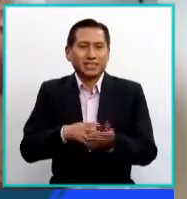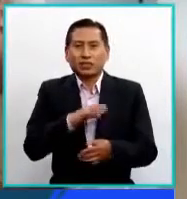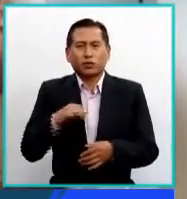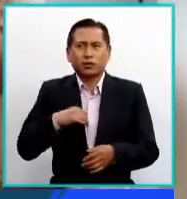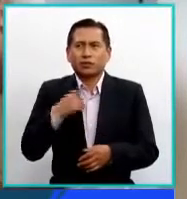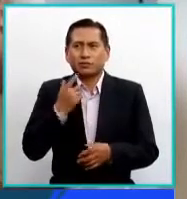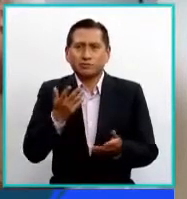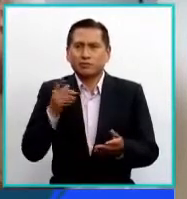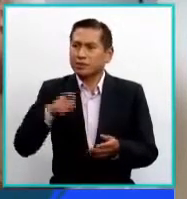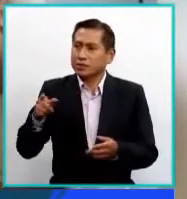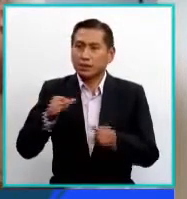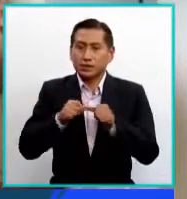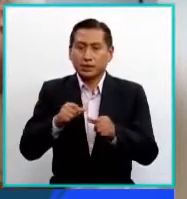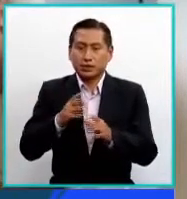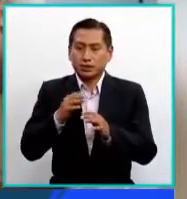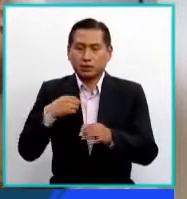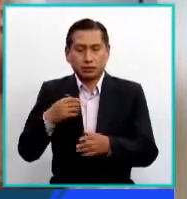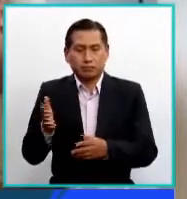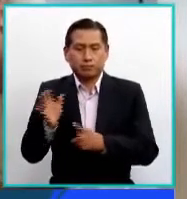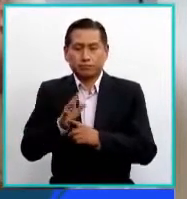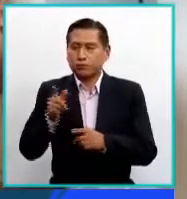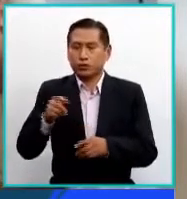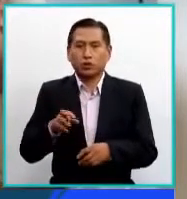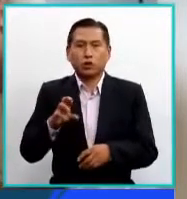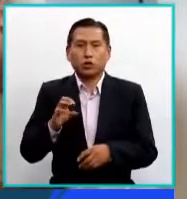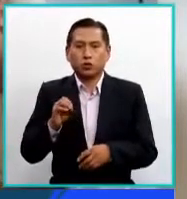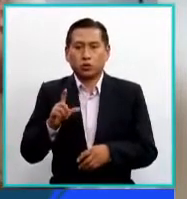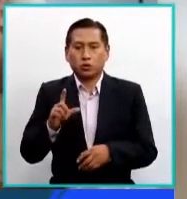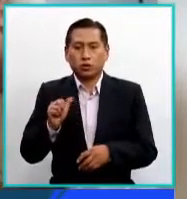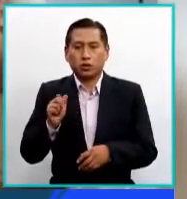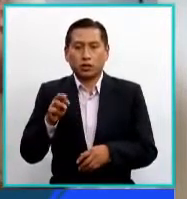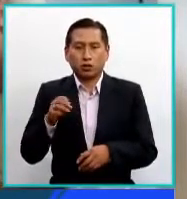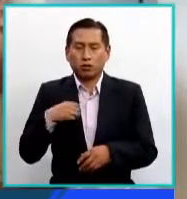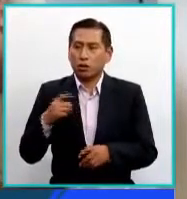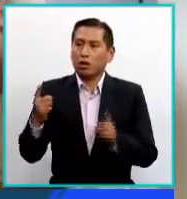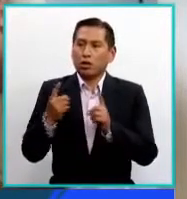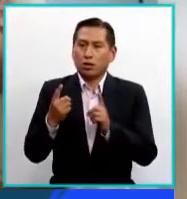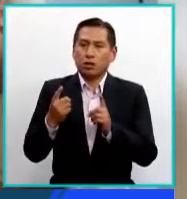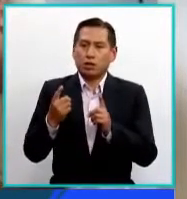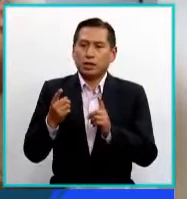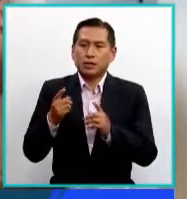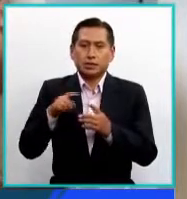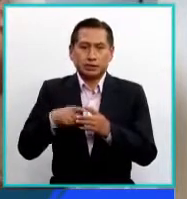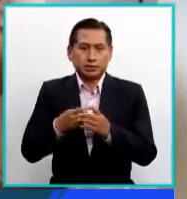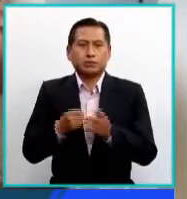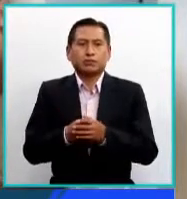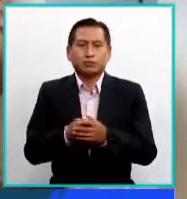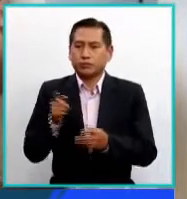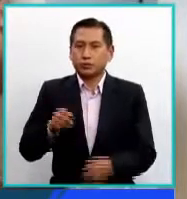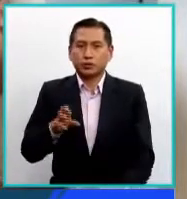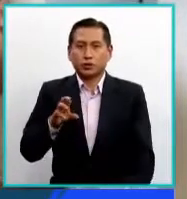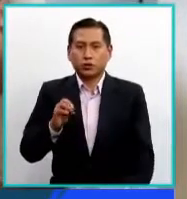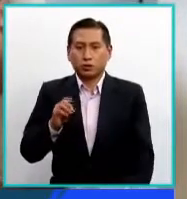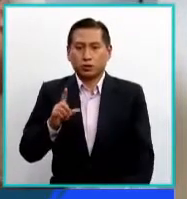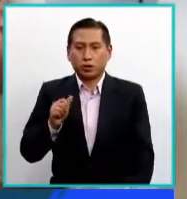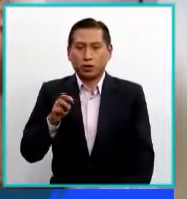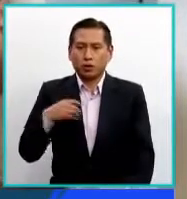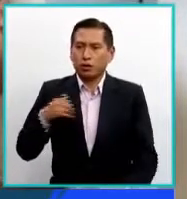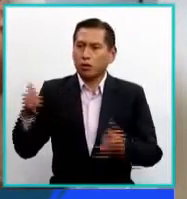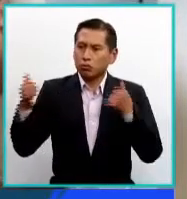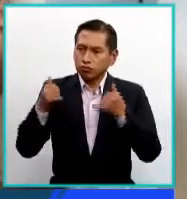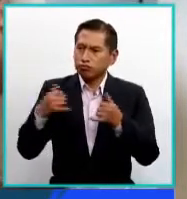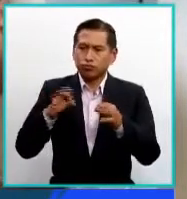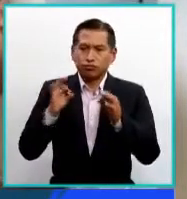no, tienes que seguir con el instrumento, yo te voy a presentar a Rolando. Y ahí comenzó. Y claro, así, con Rolando nos hablábamos por teléfono,